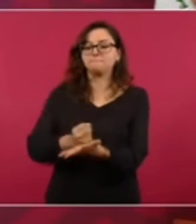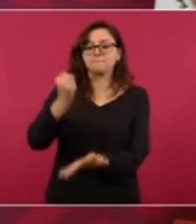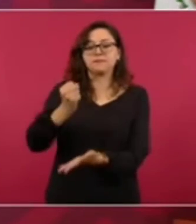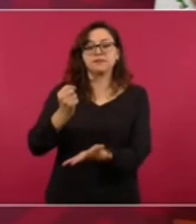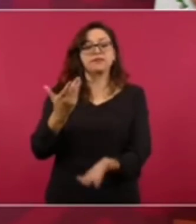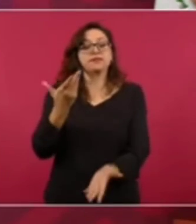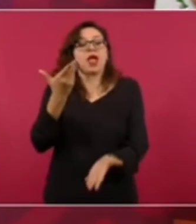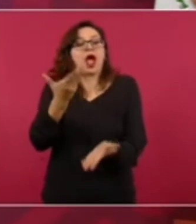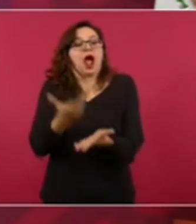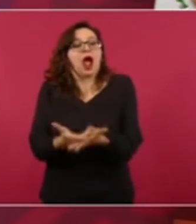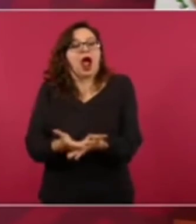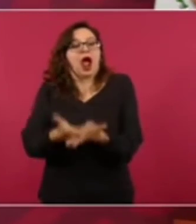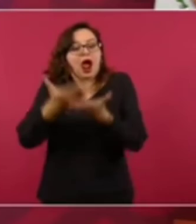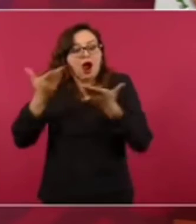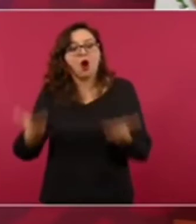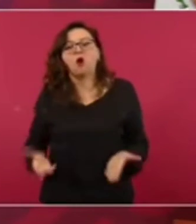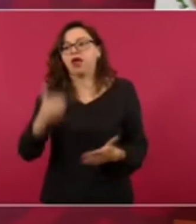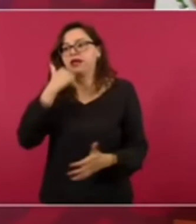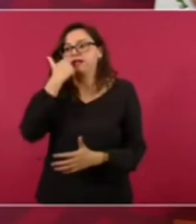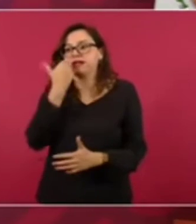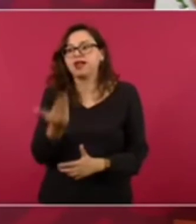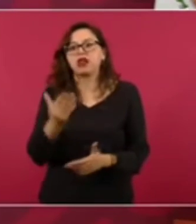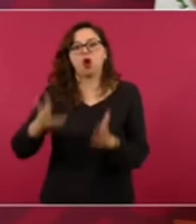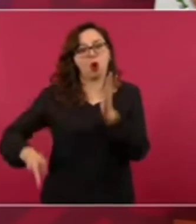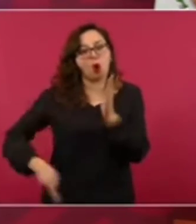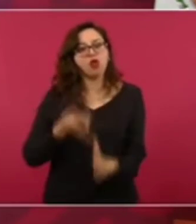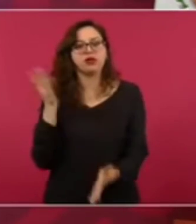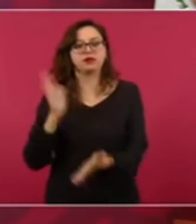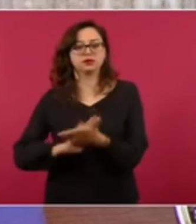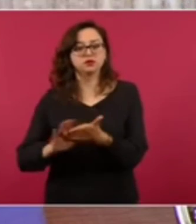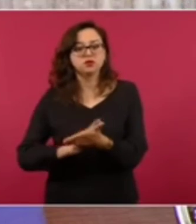a que la corrupción no sea delito grave.